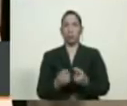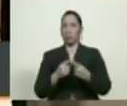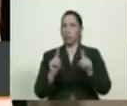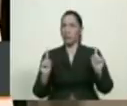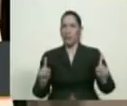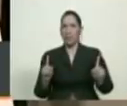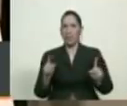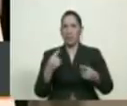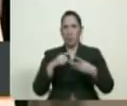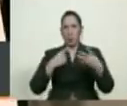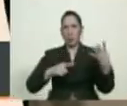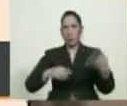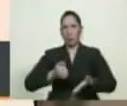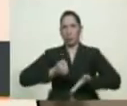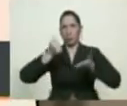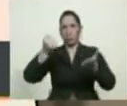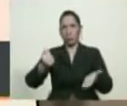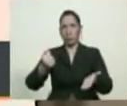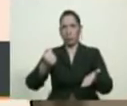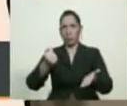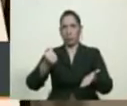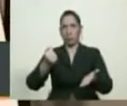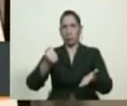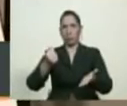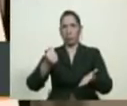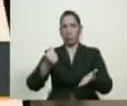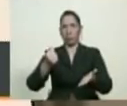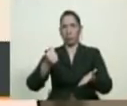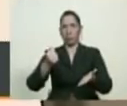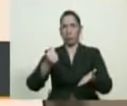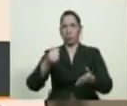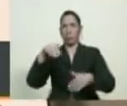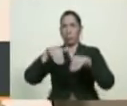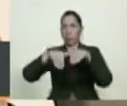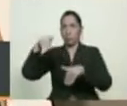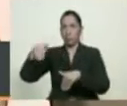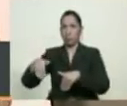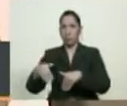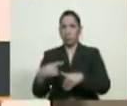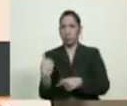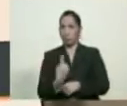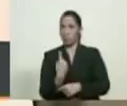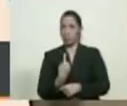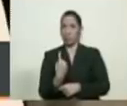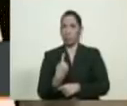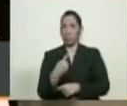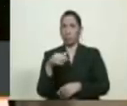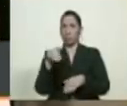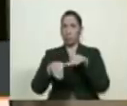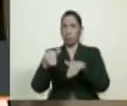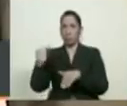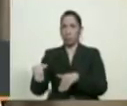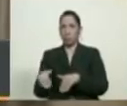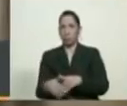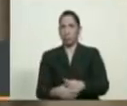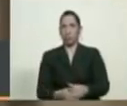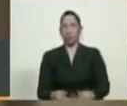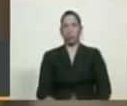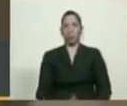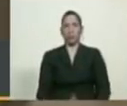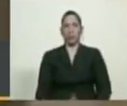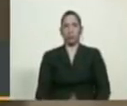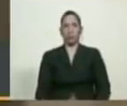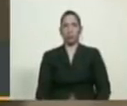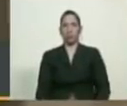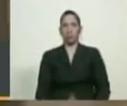bonificaciones que se habían dado, por lo menos quizás resalto el tema de las elecciones, que simplemente eran los que votaban. En este caso, todos los ciudadanos que posean al